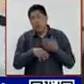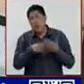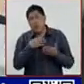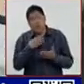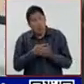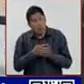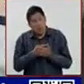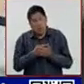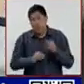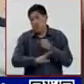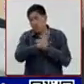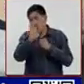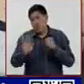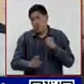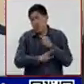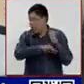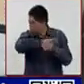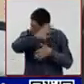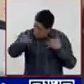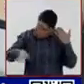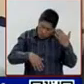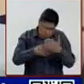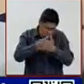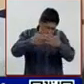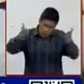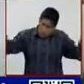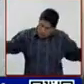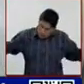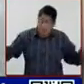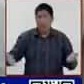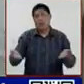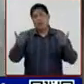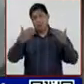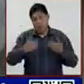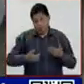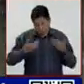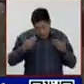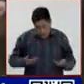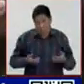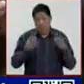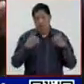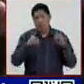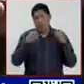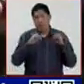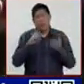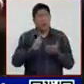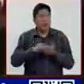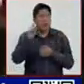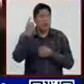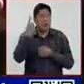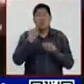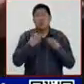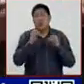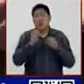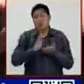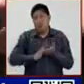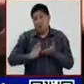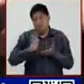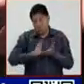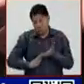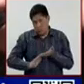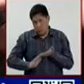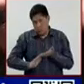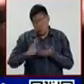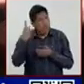las garantías para que todos puedan llegar acá y hacer la comercialización. Este es el único mercado